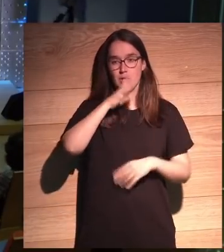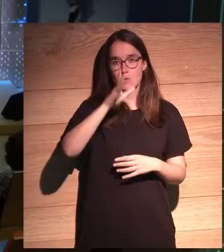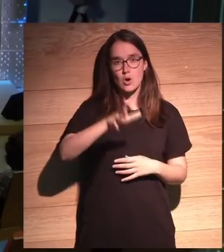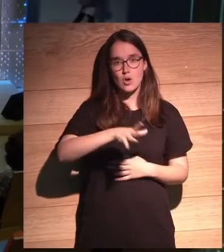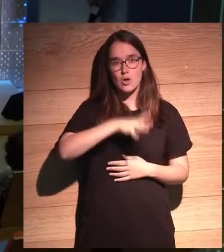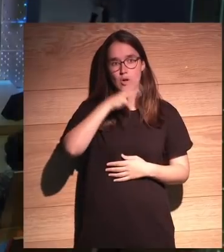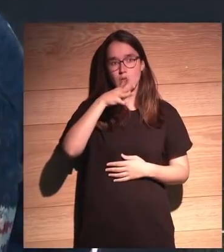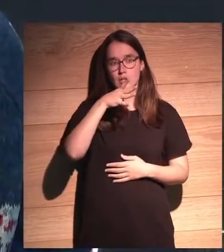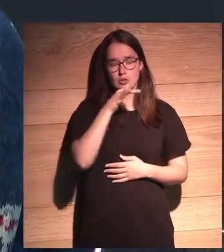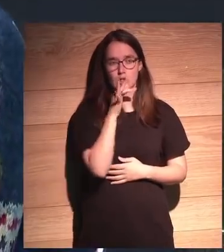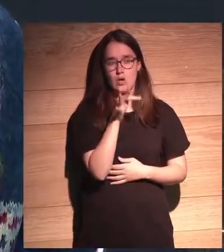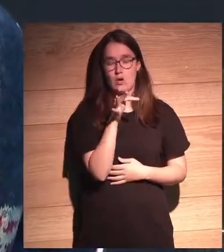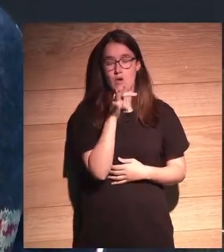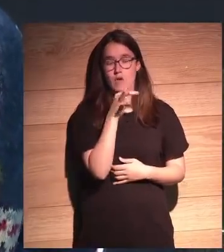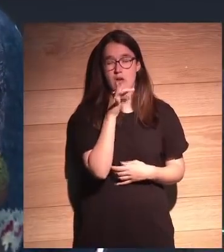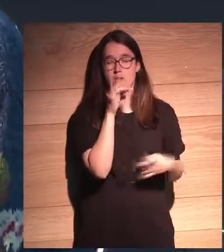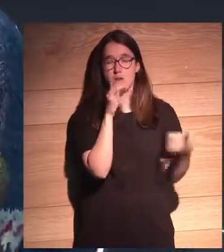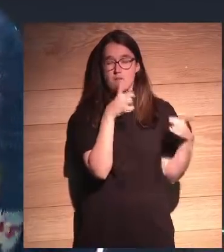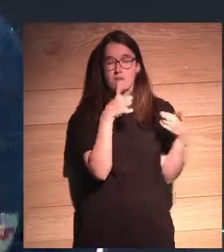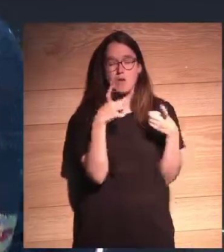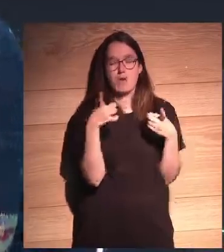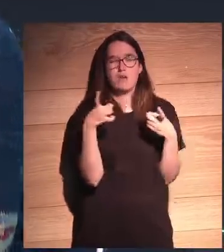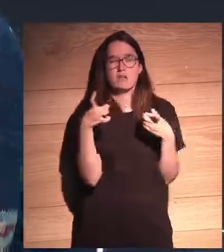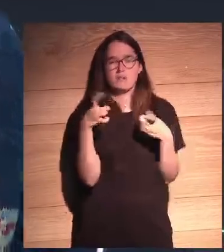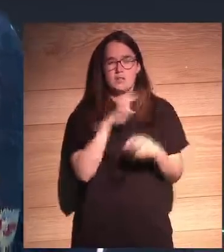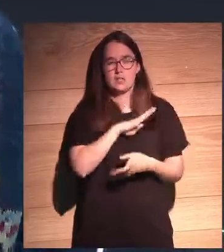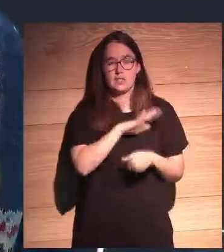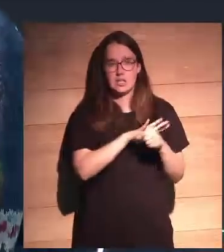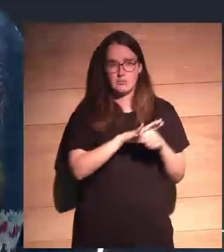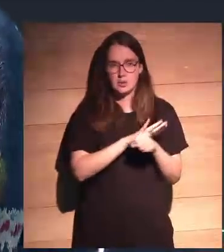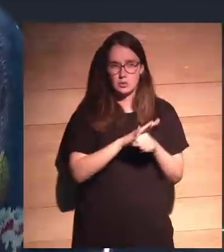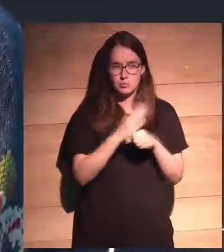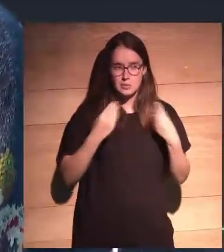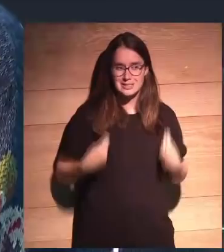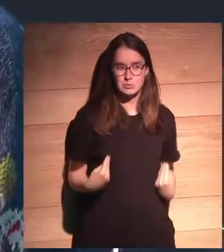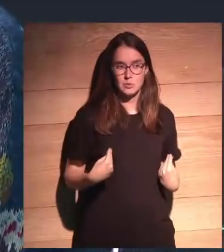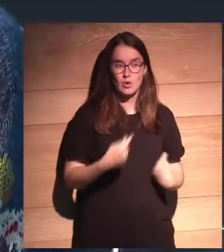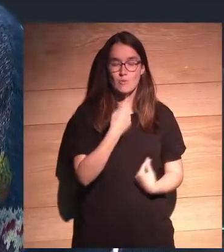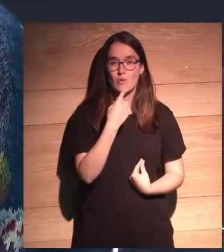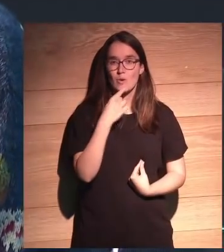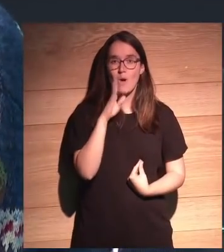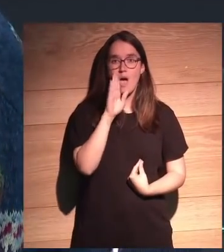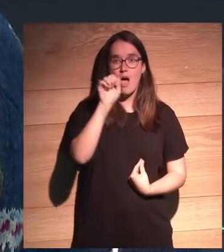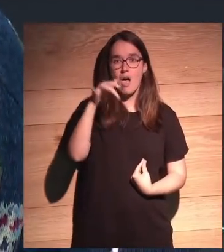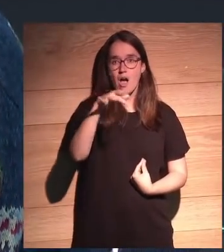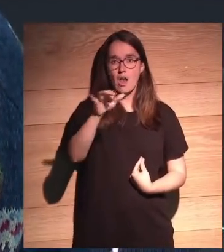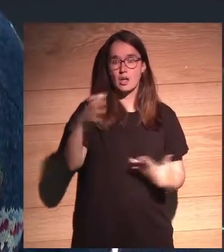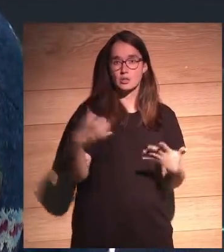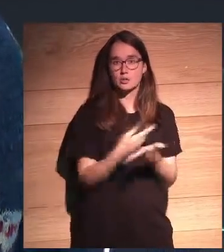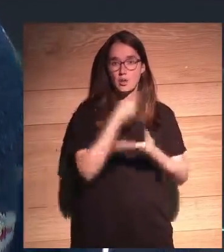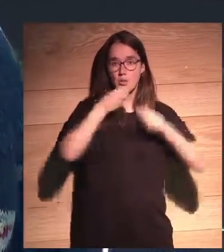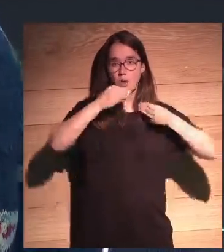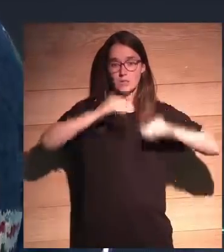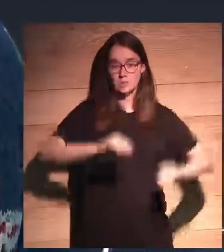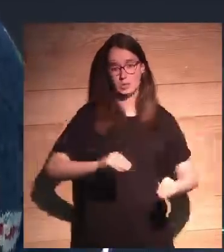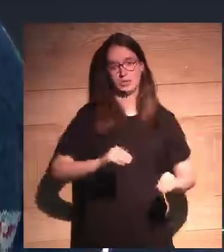es muchísimo todavía lo que queda por hacer en este ámbito. Y como digo, Ángeles lleva toda una historia